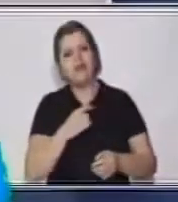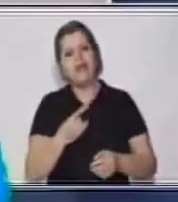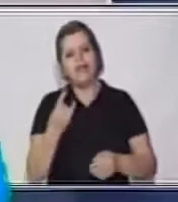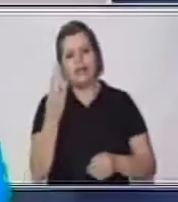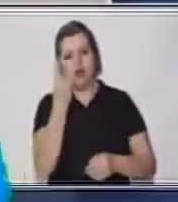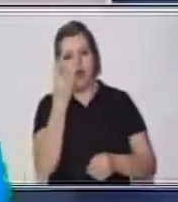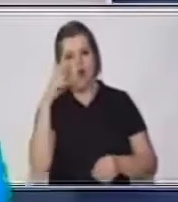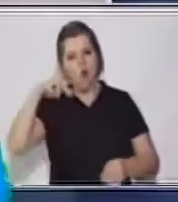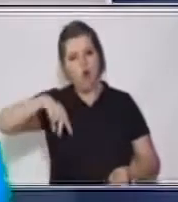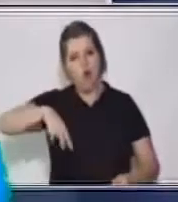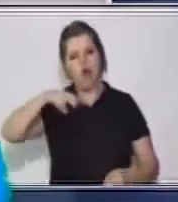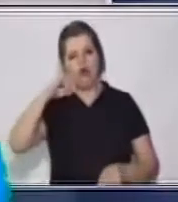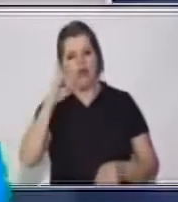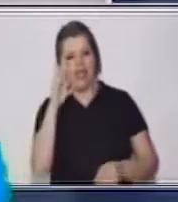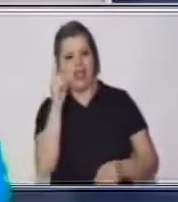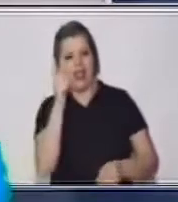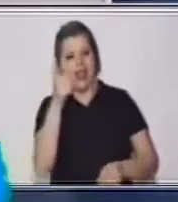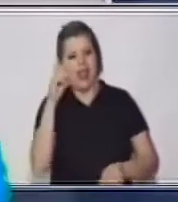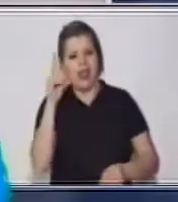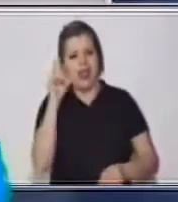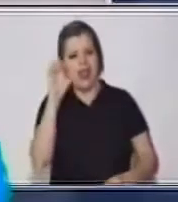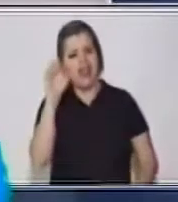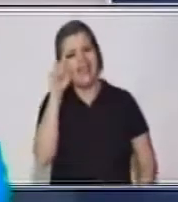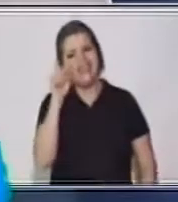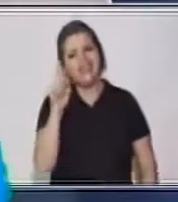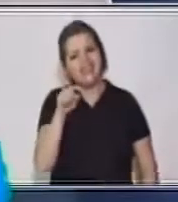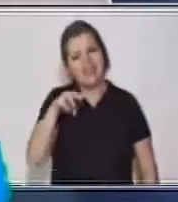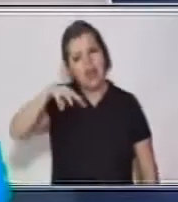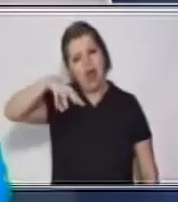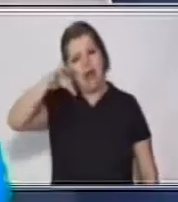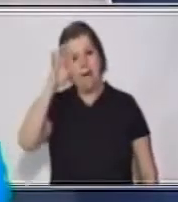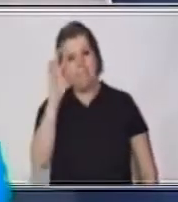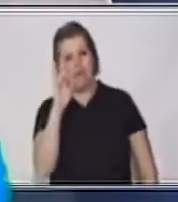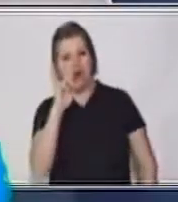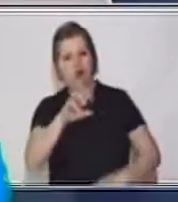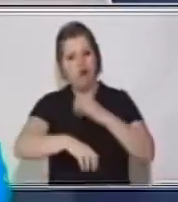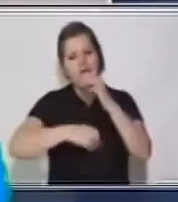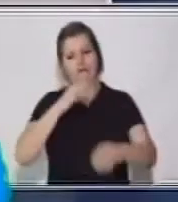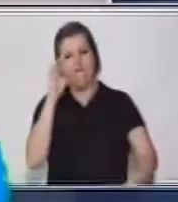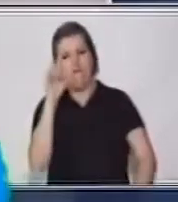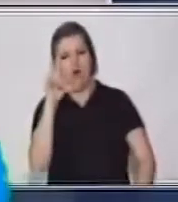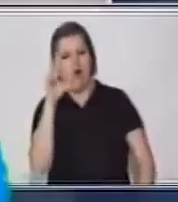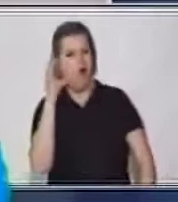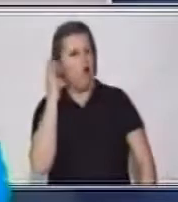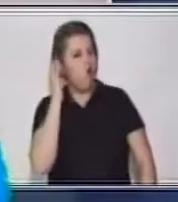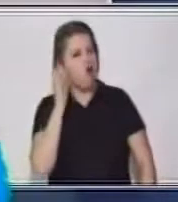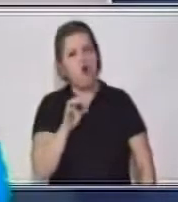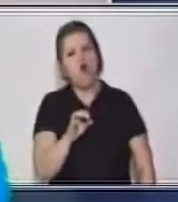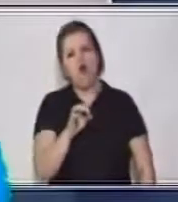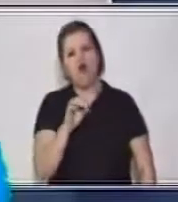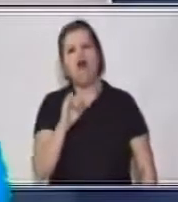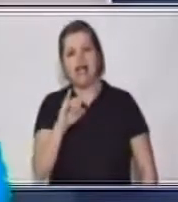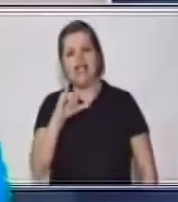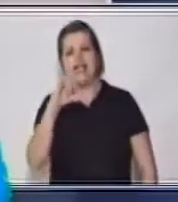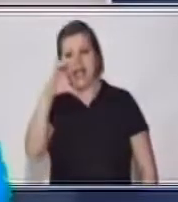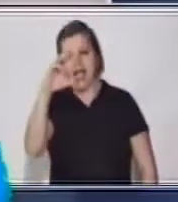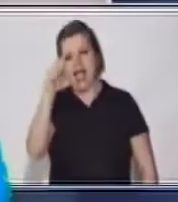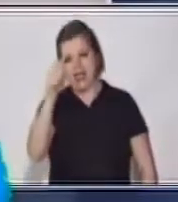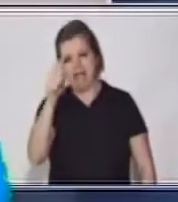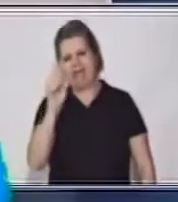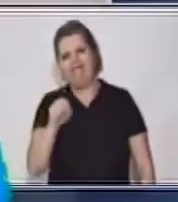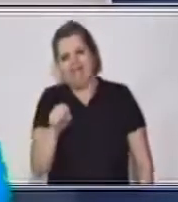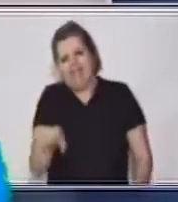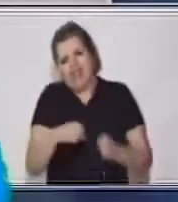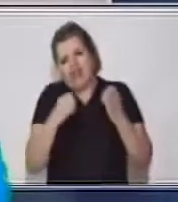morfológicas, que su eje principal o su principal estudio va a ser el morfema. Dentro de los morfemas